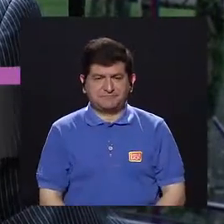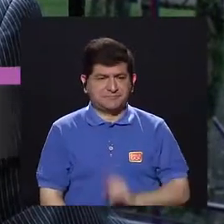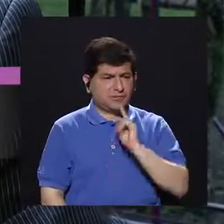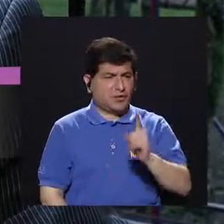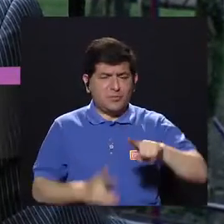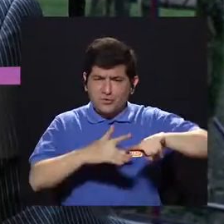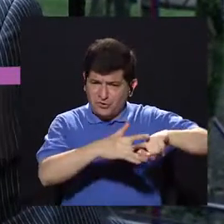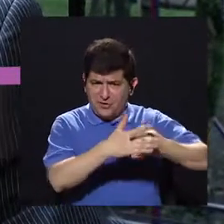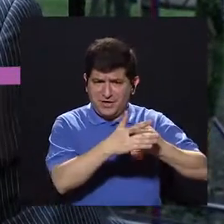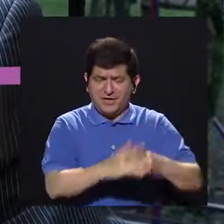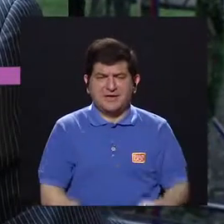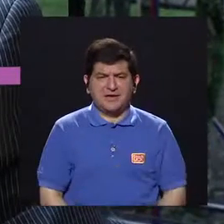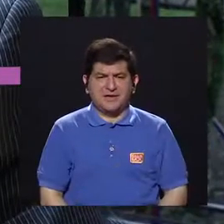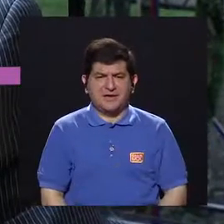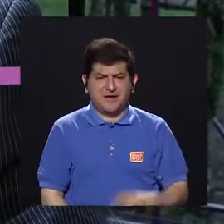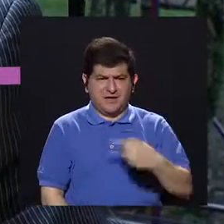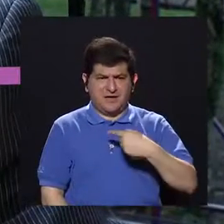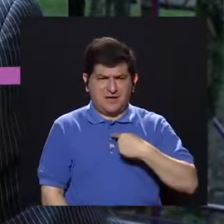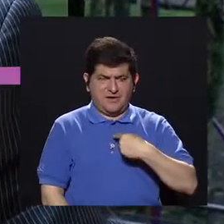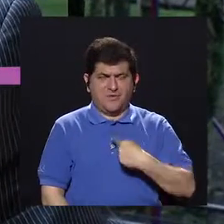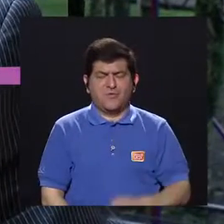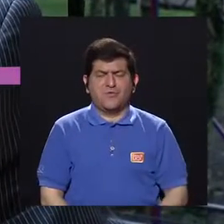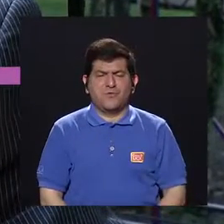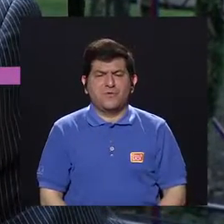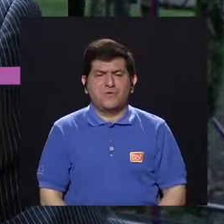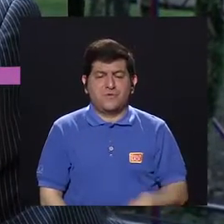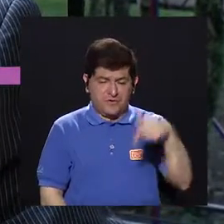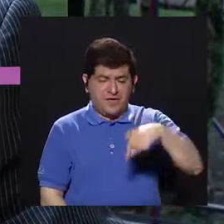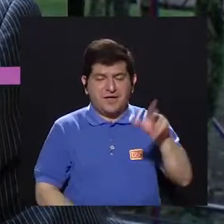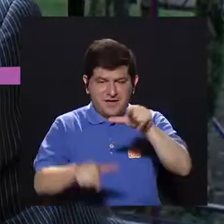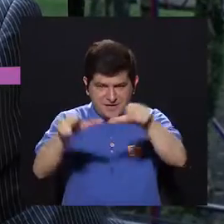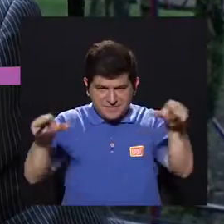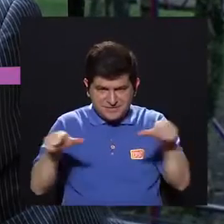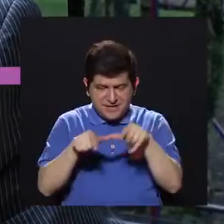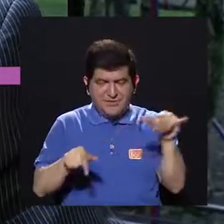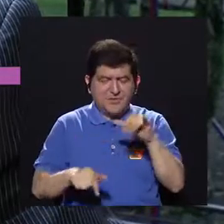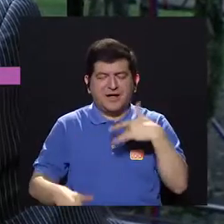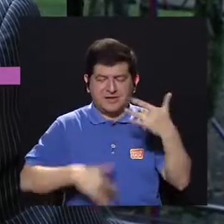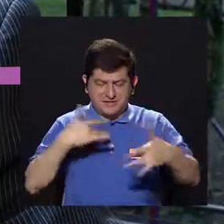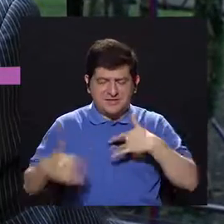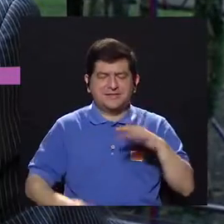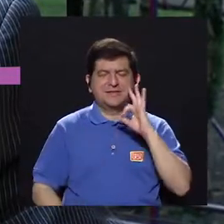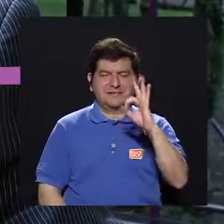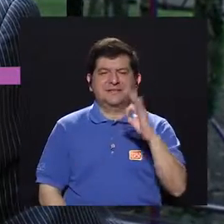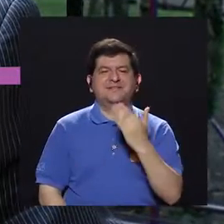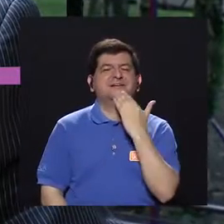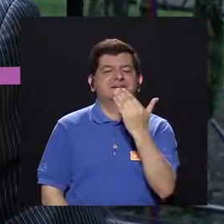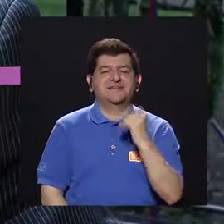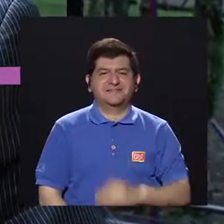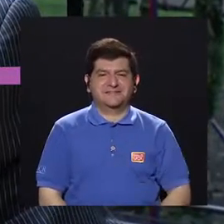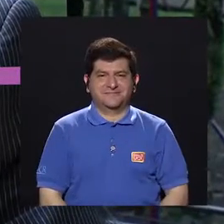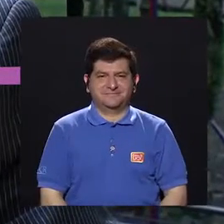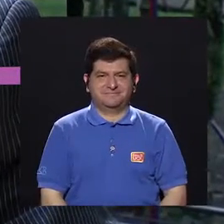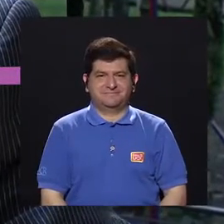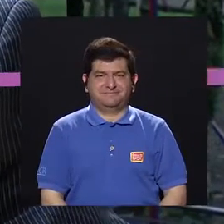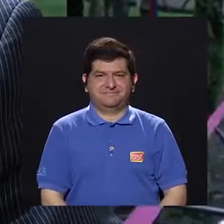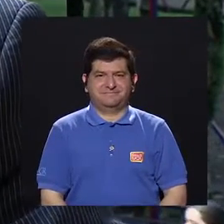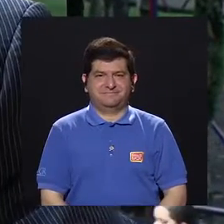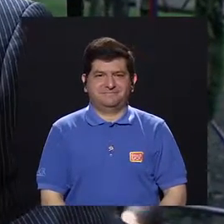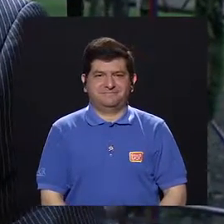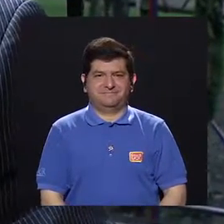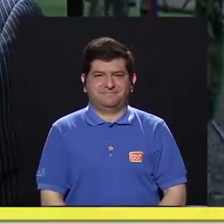del programa. Como les dije al principio, estar en la casa es volver a aquellos sitios donde uno siempre se ha sentido bien. Muchísimas